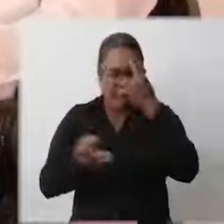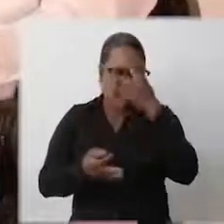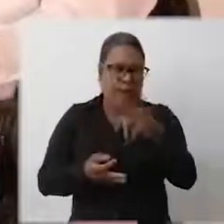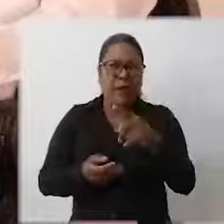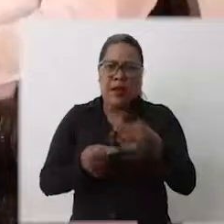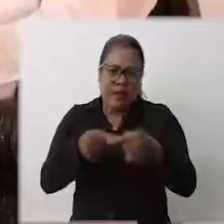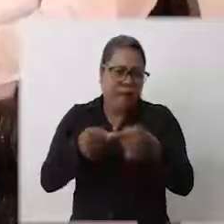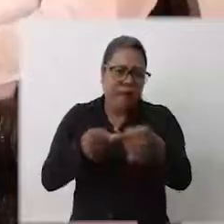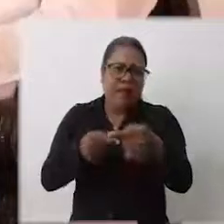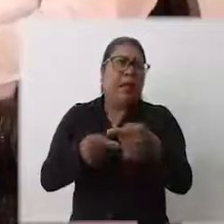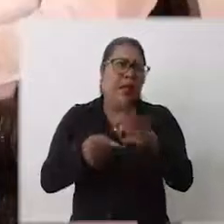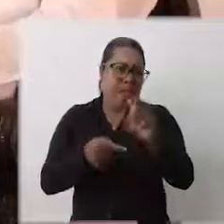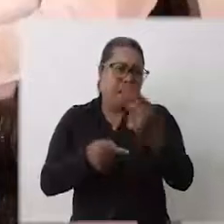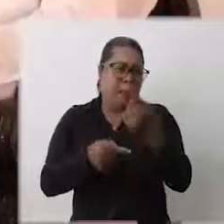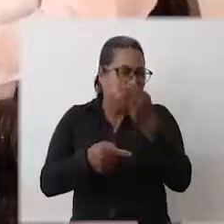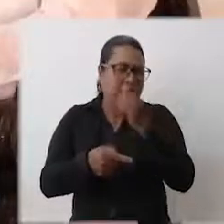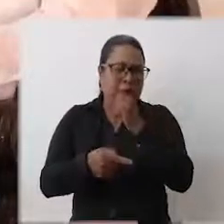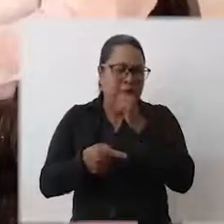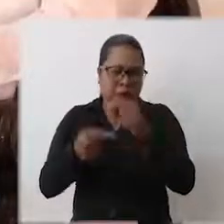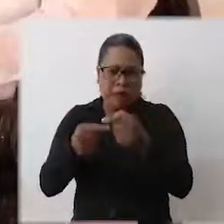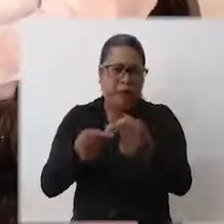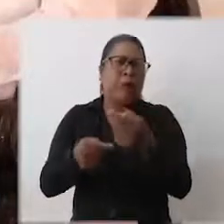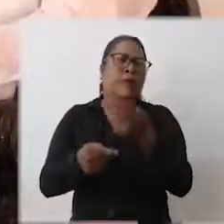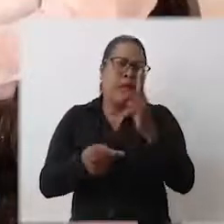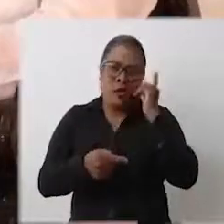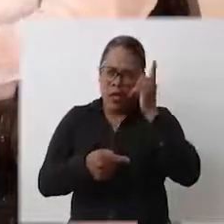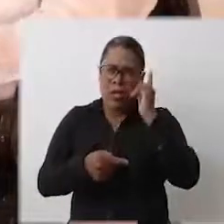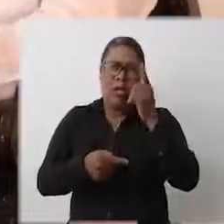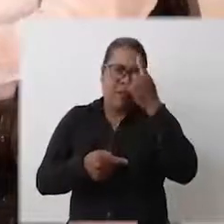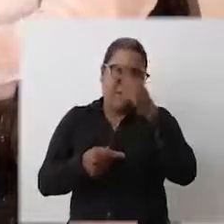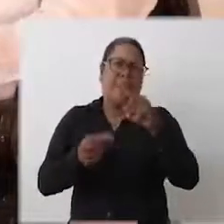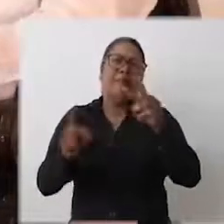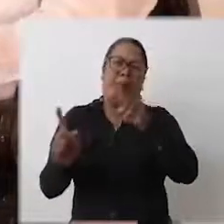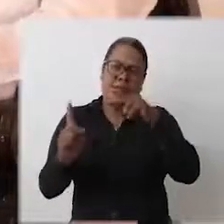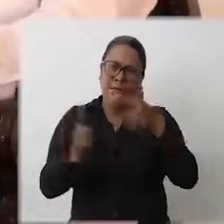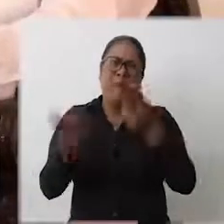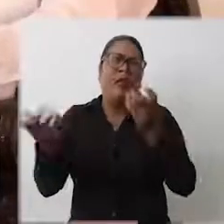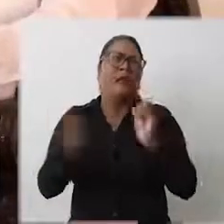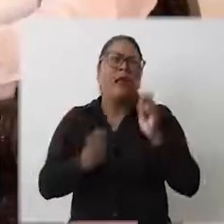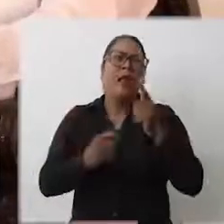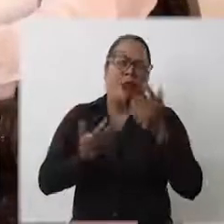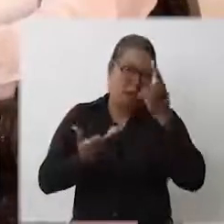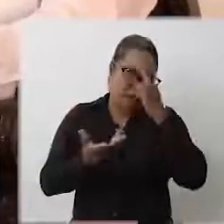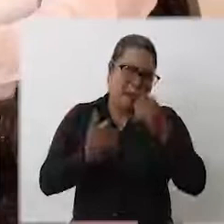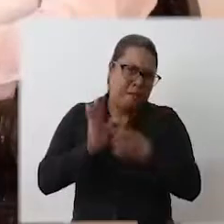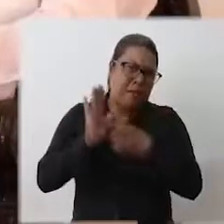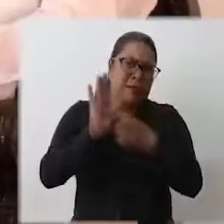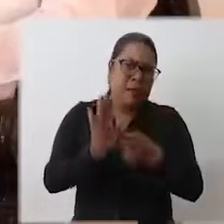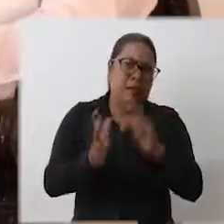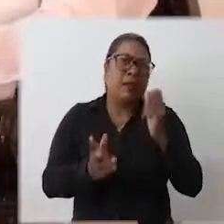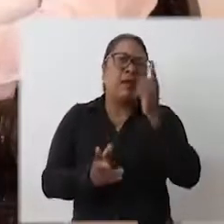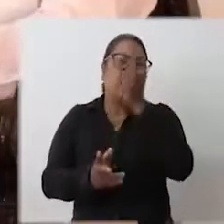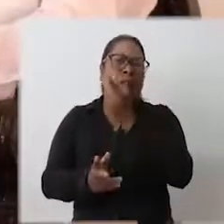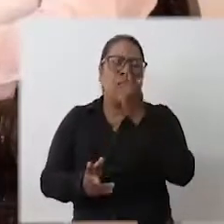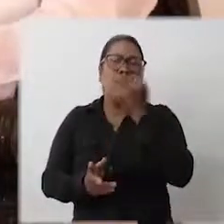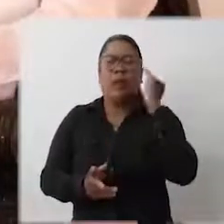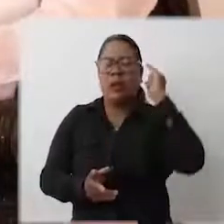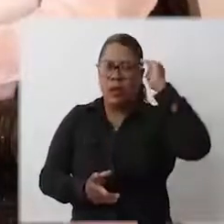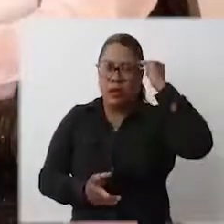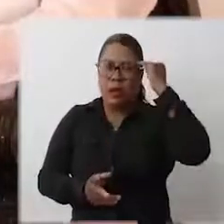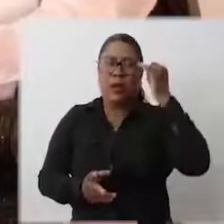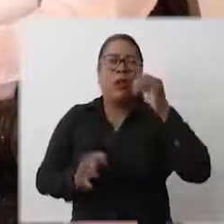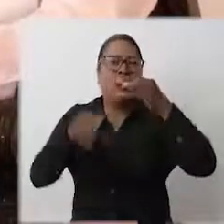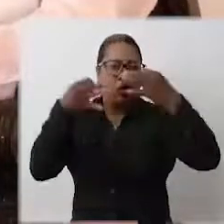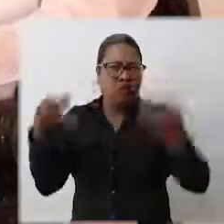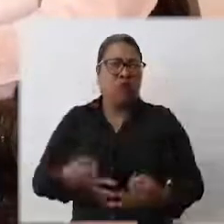viniendo de nuestro municipio de Oaxaca de Juárez, de la capital de un estado sudétnico, donde no